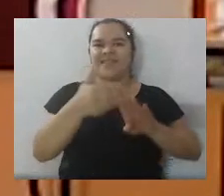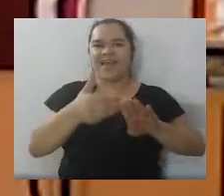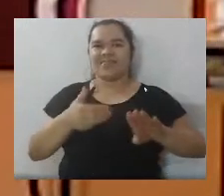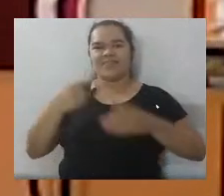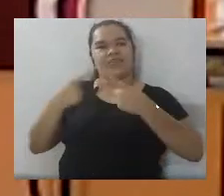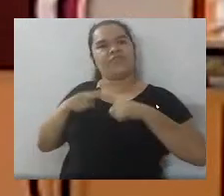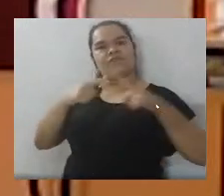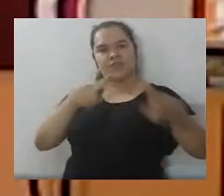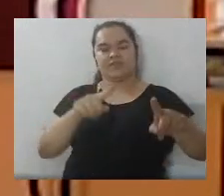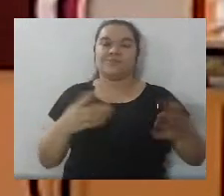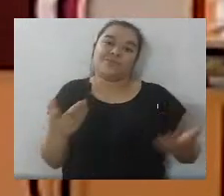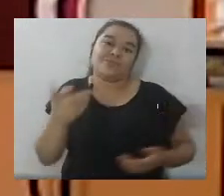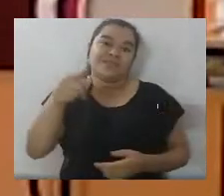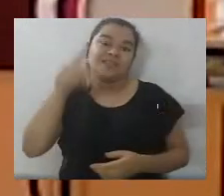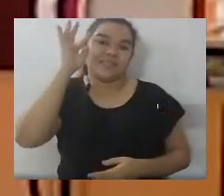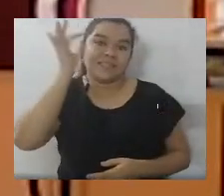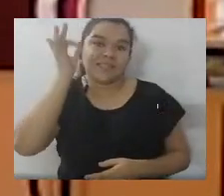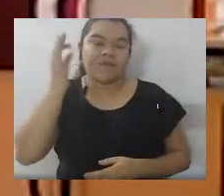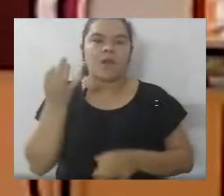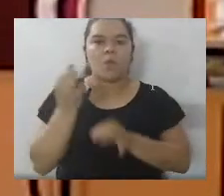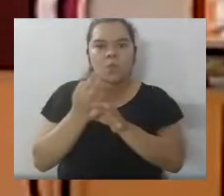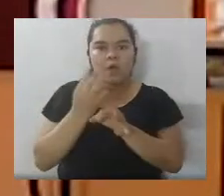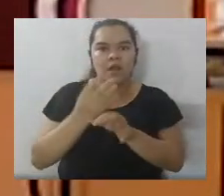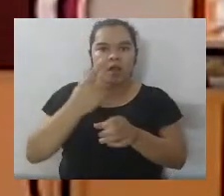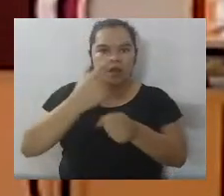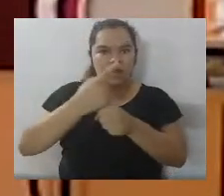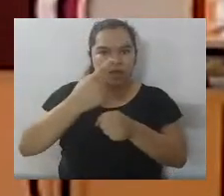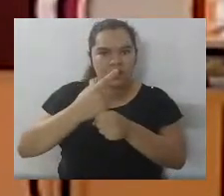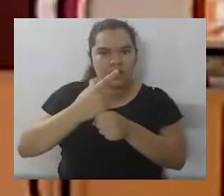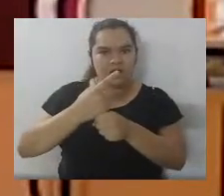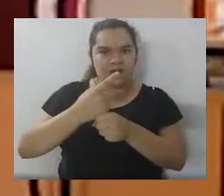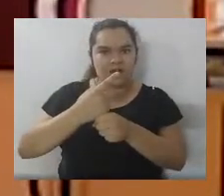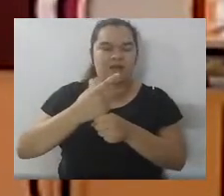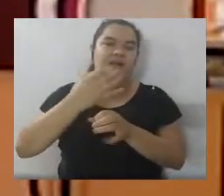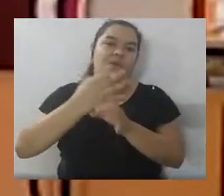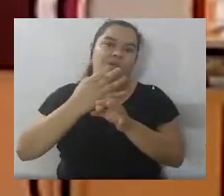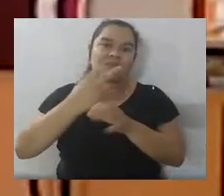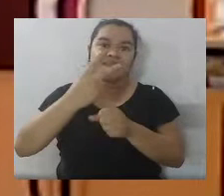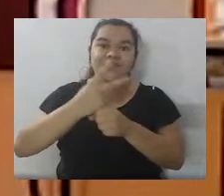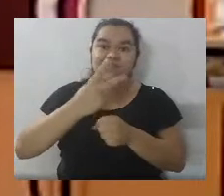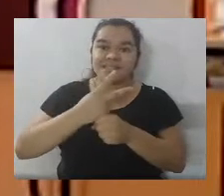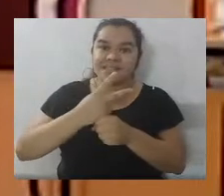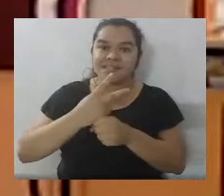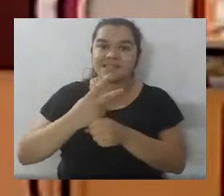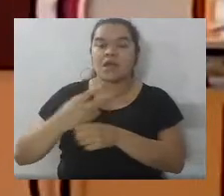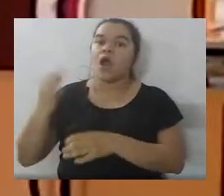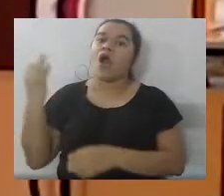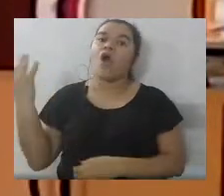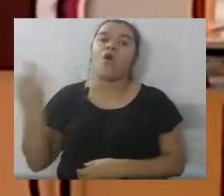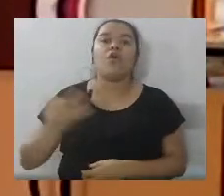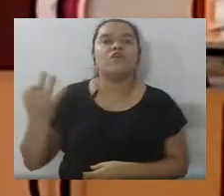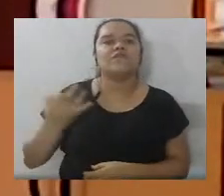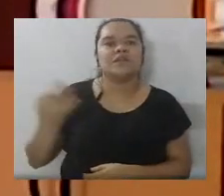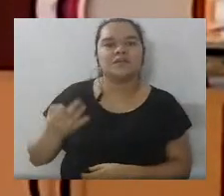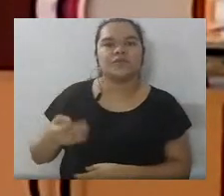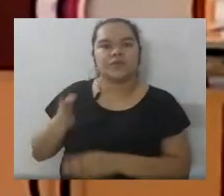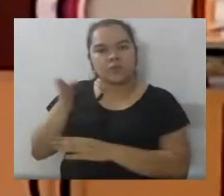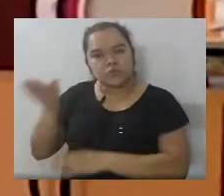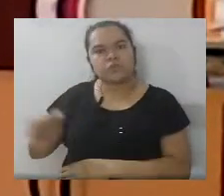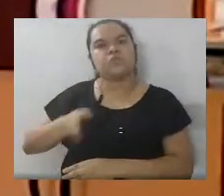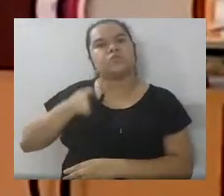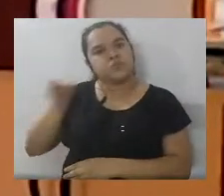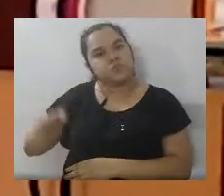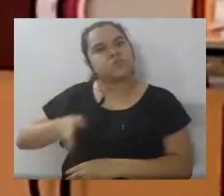Bueno, porque ustedes saben que la enseñanza primaria, preprimaria, la secundaria son obligatorias. En cambio,